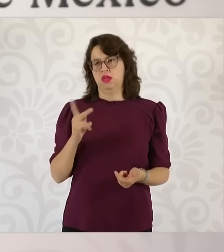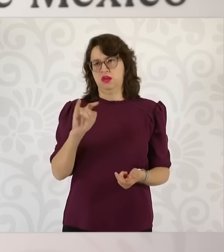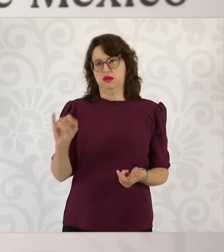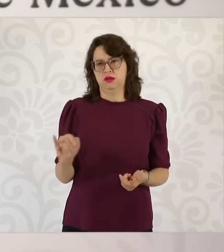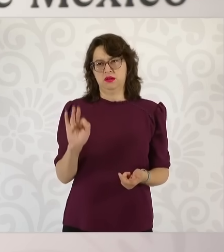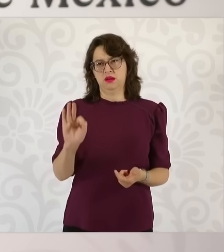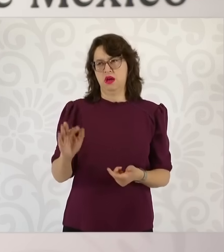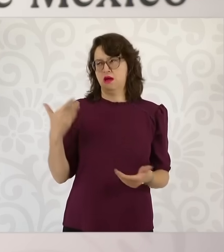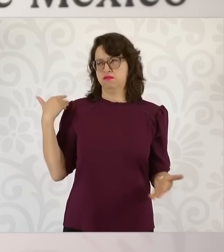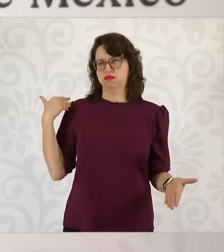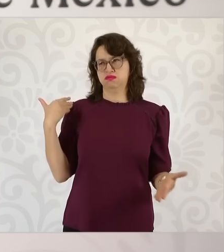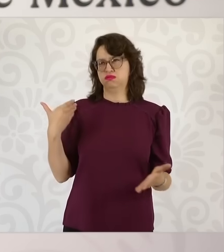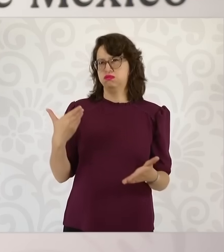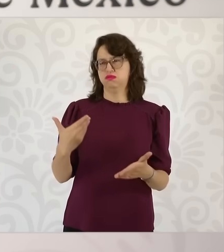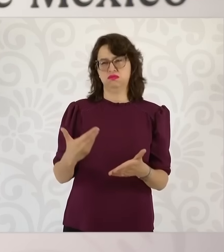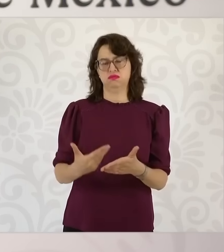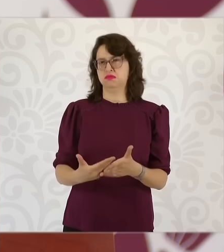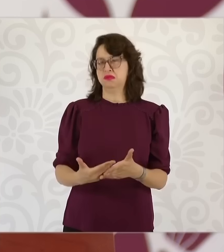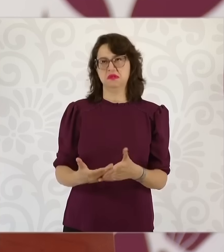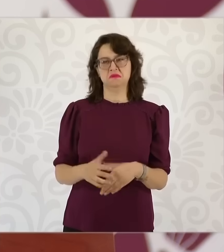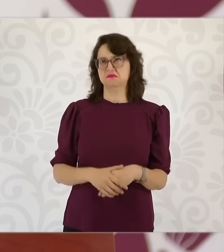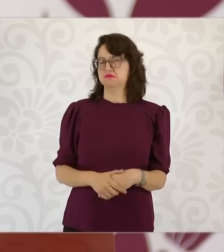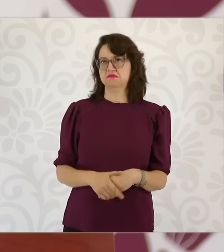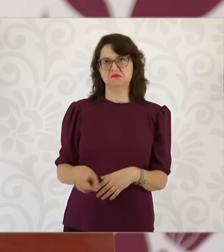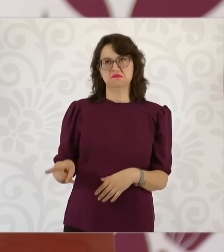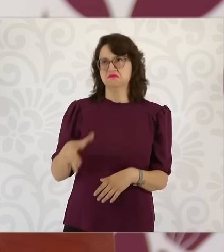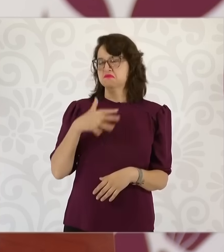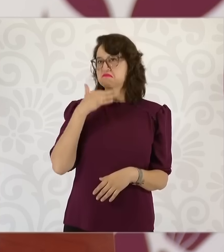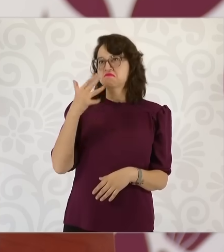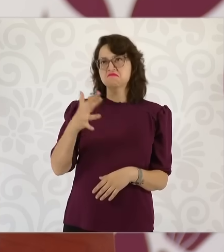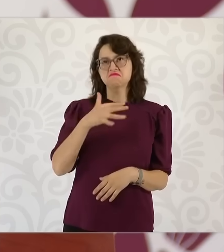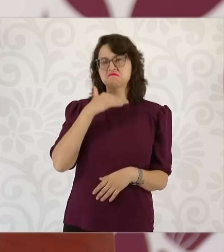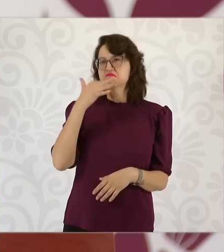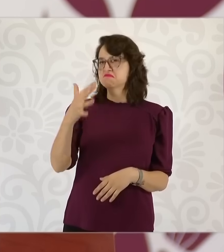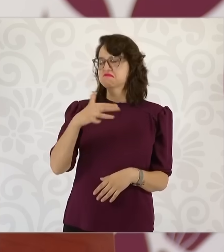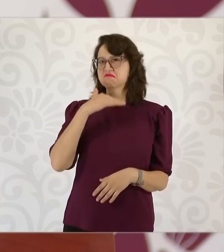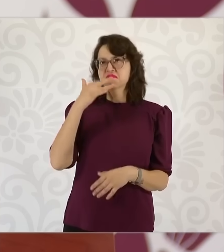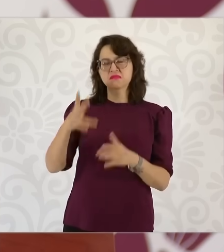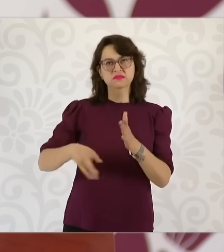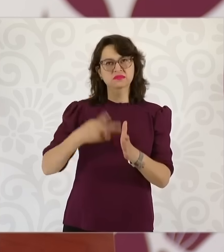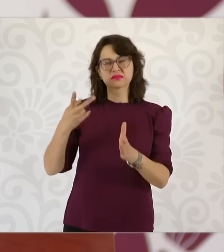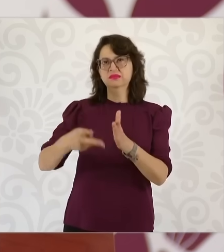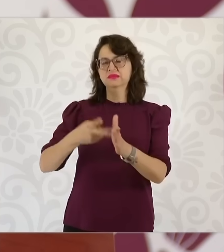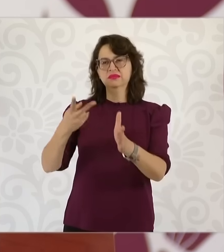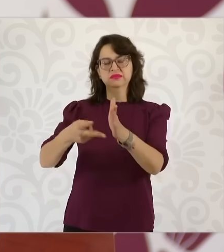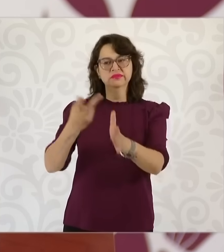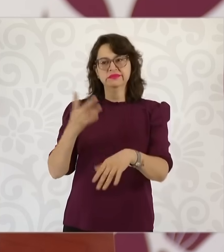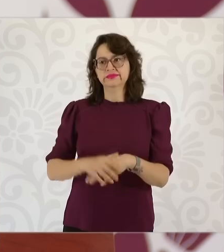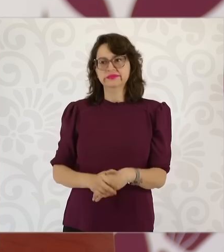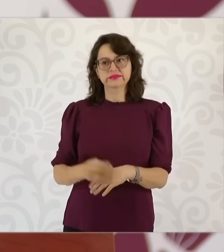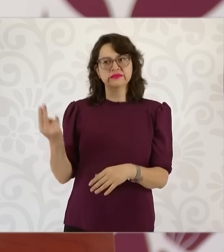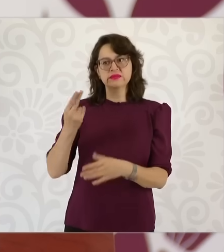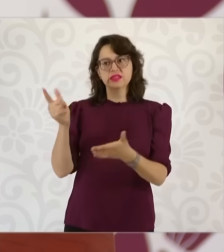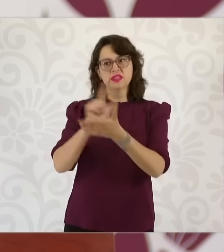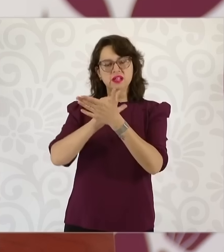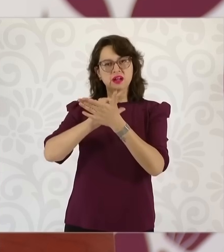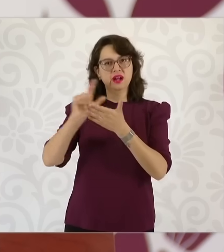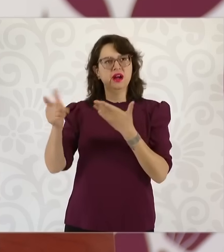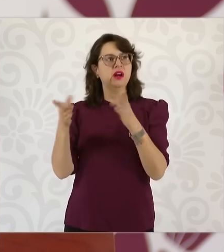en México, que la mejor manera de sanear al Poder Judicial, pues era con la participación del